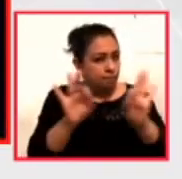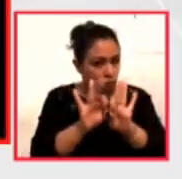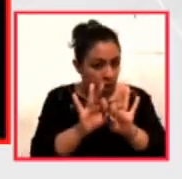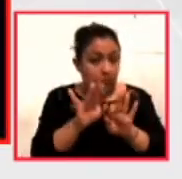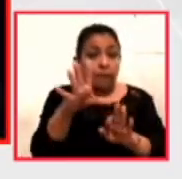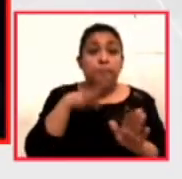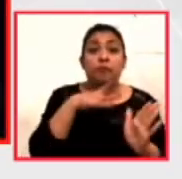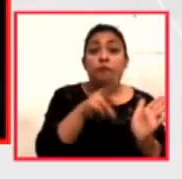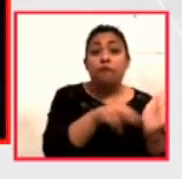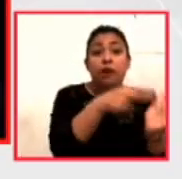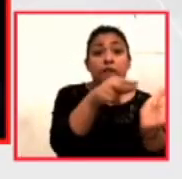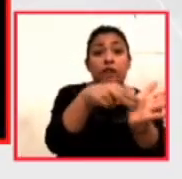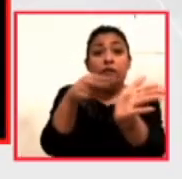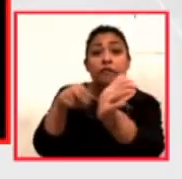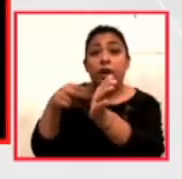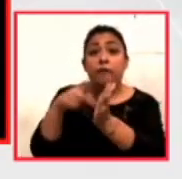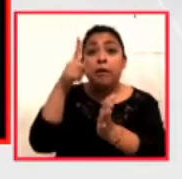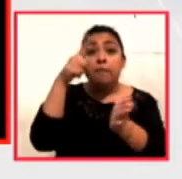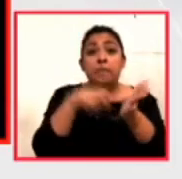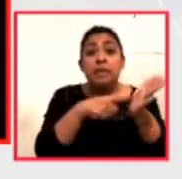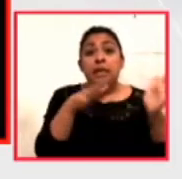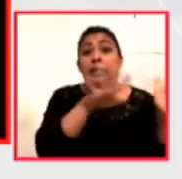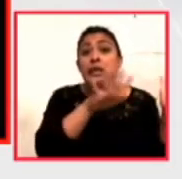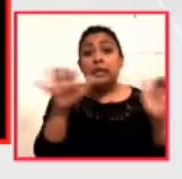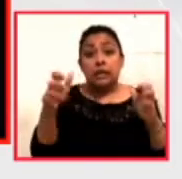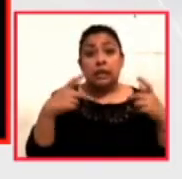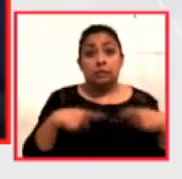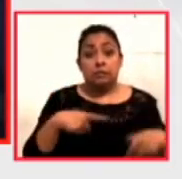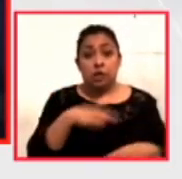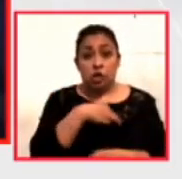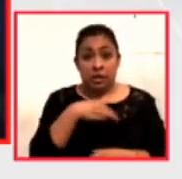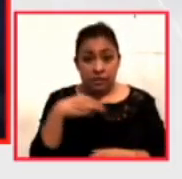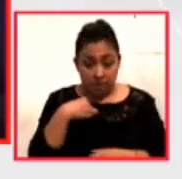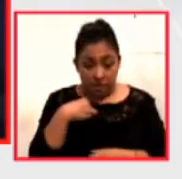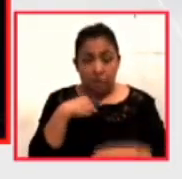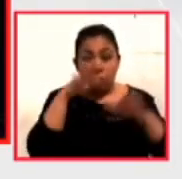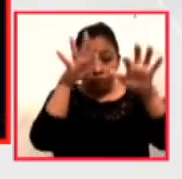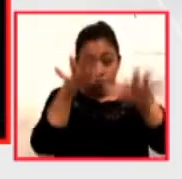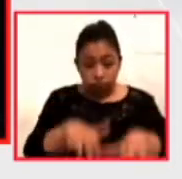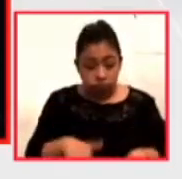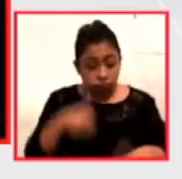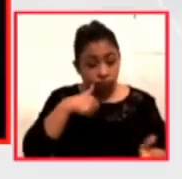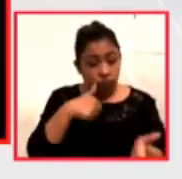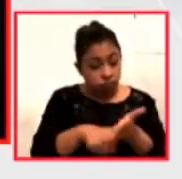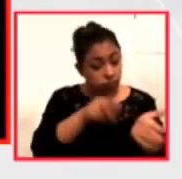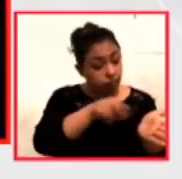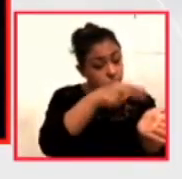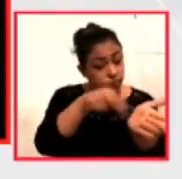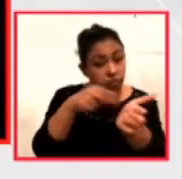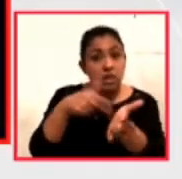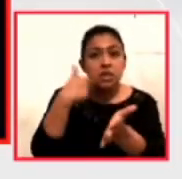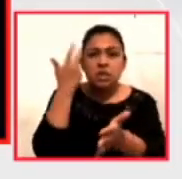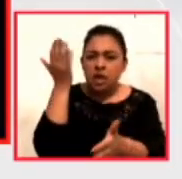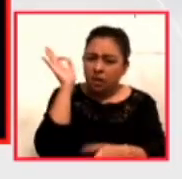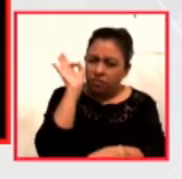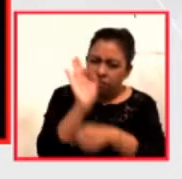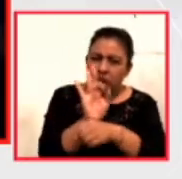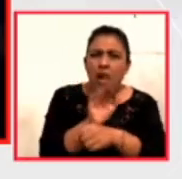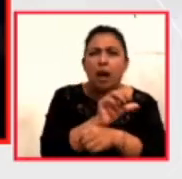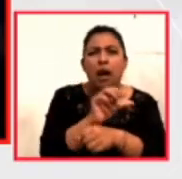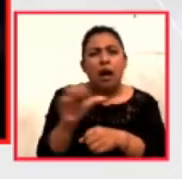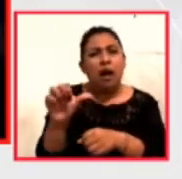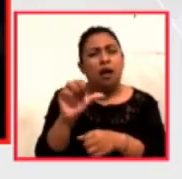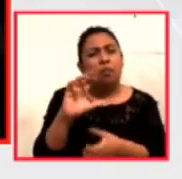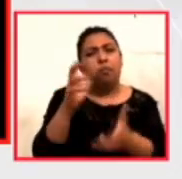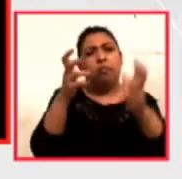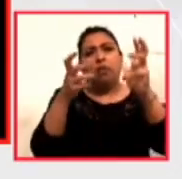Firmada por más de 1,500 miembros, las acciones que integran la misiva tienen el propósito de amortiguar la crisis económica, evitar que haya